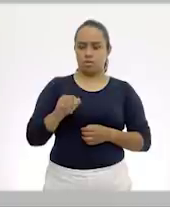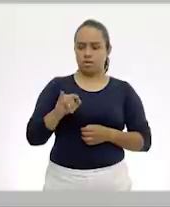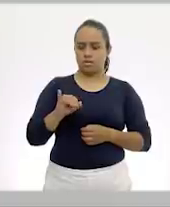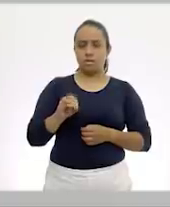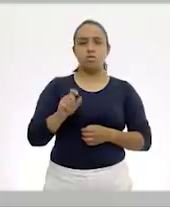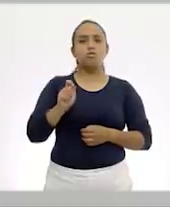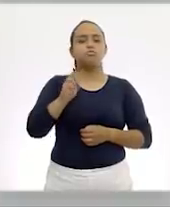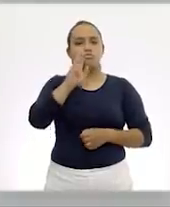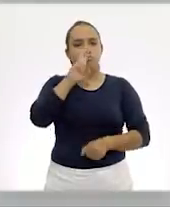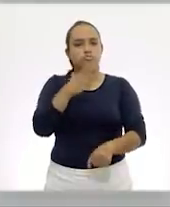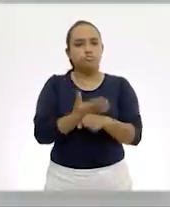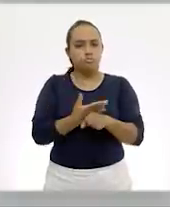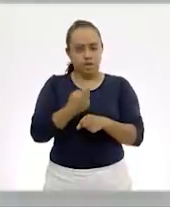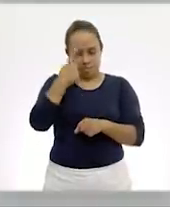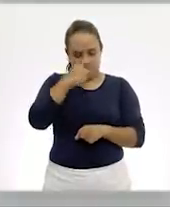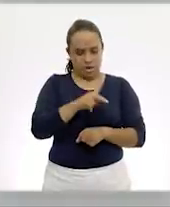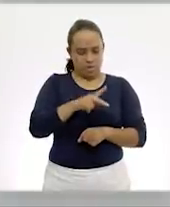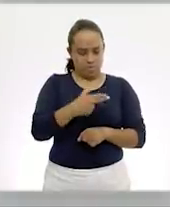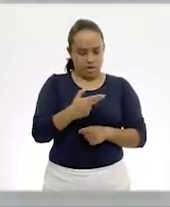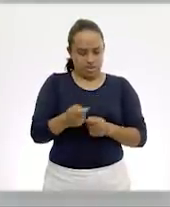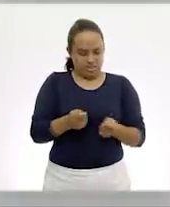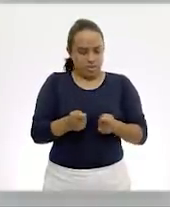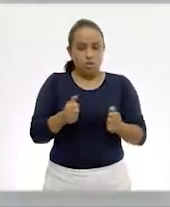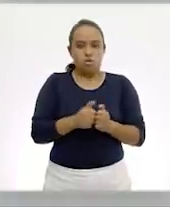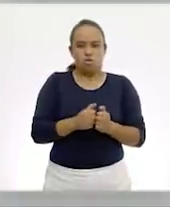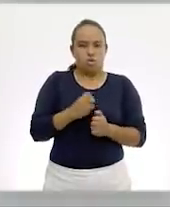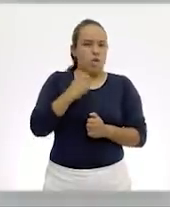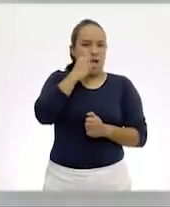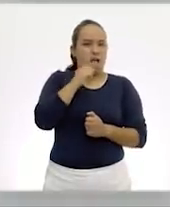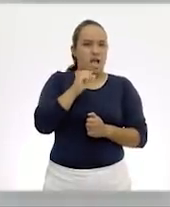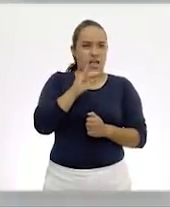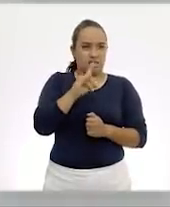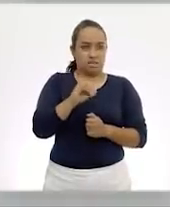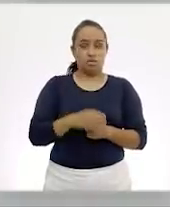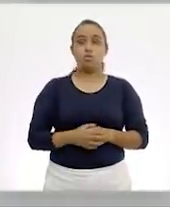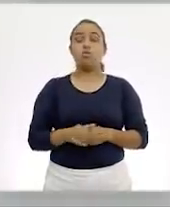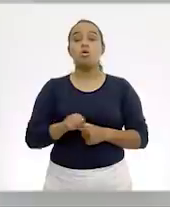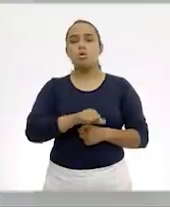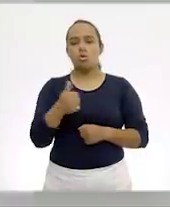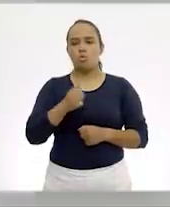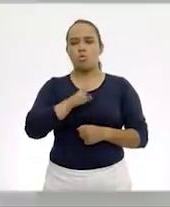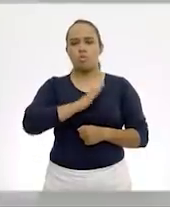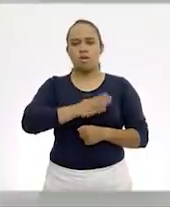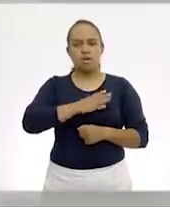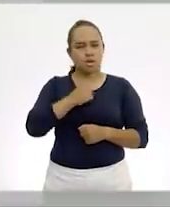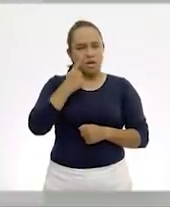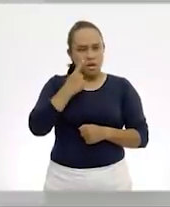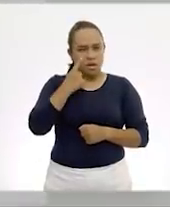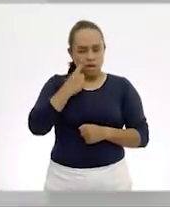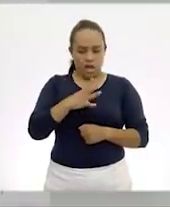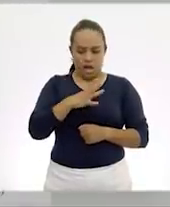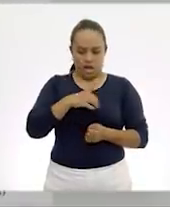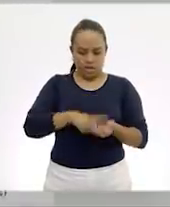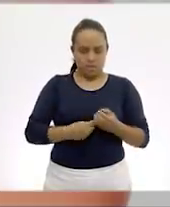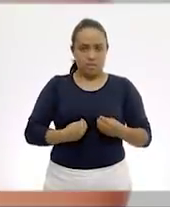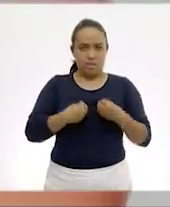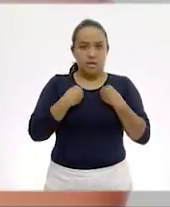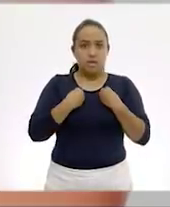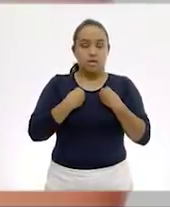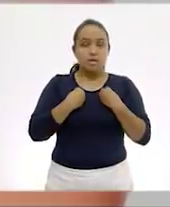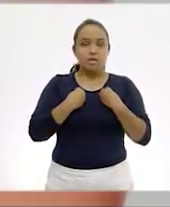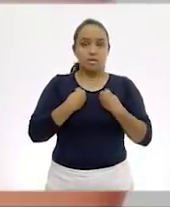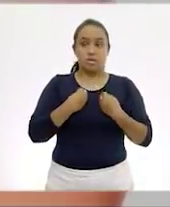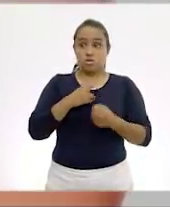los responsables de dar este pH ácido. La microbiota se refiere a las bacterias que comúnmente viven con nosotros, que en